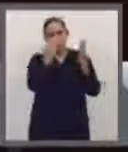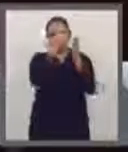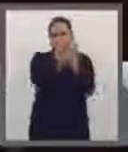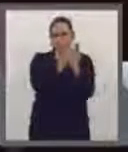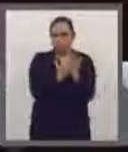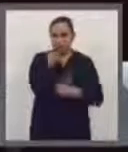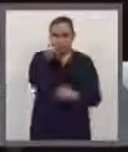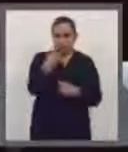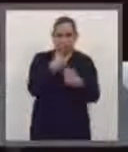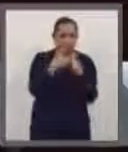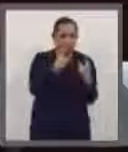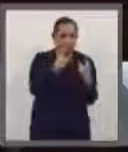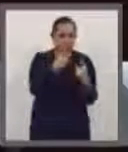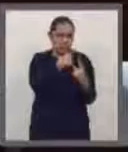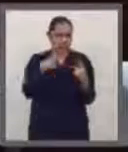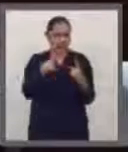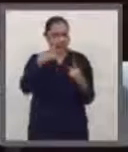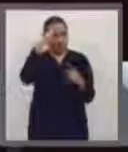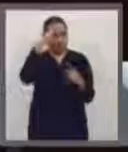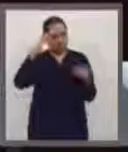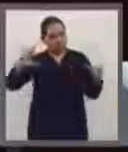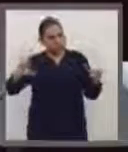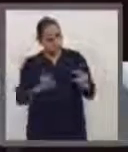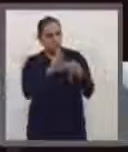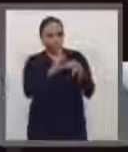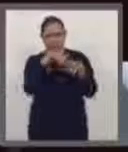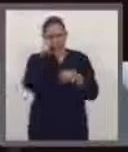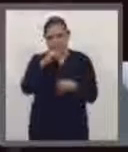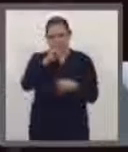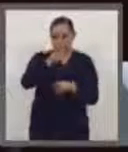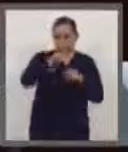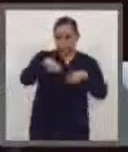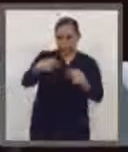criterios generales a que debe ajustarse la revalidación.